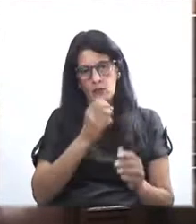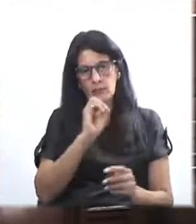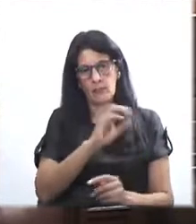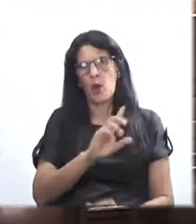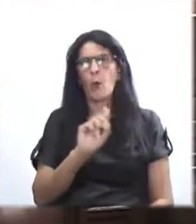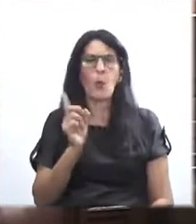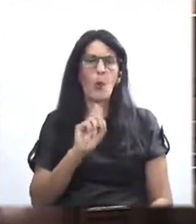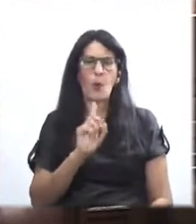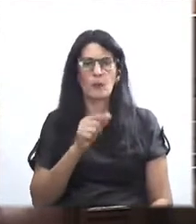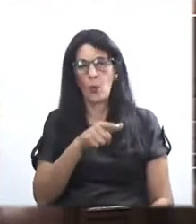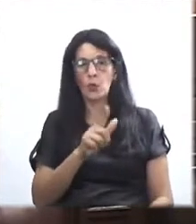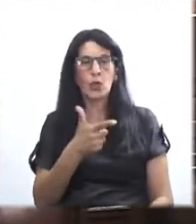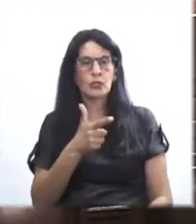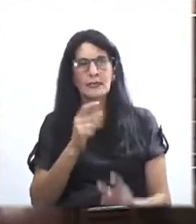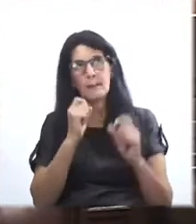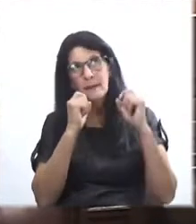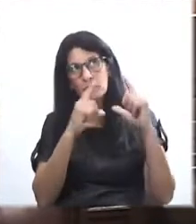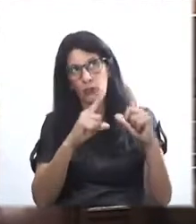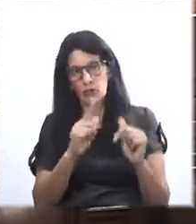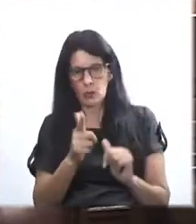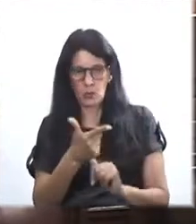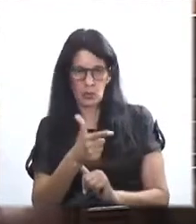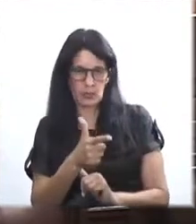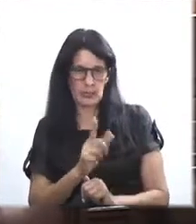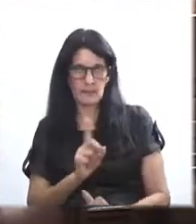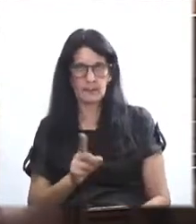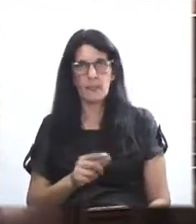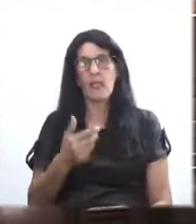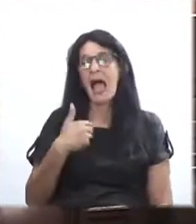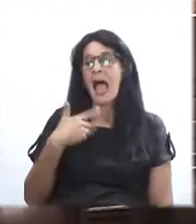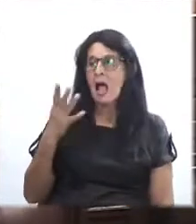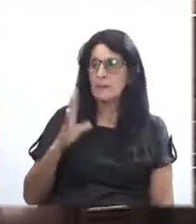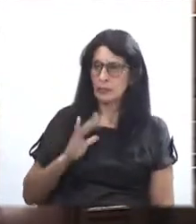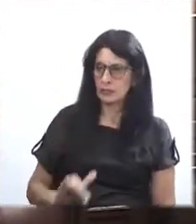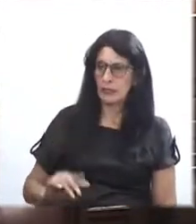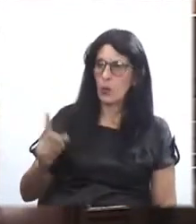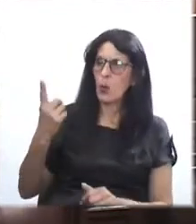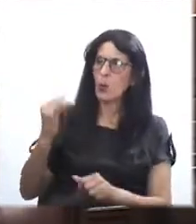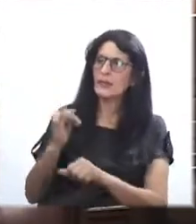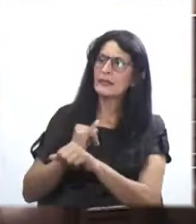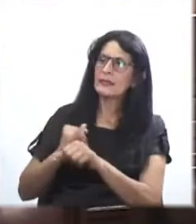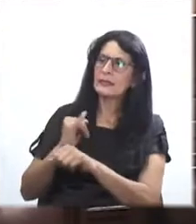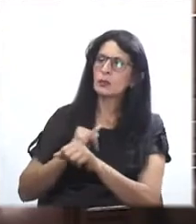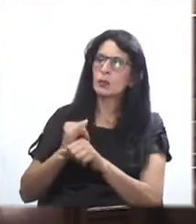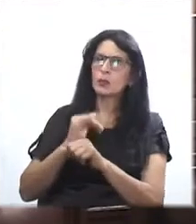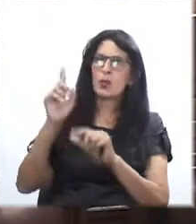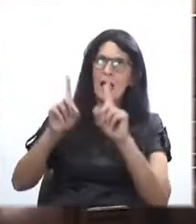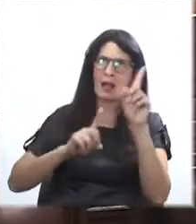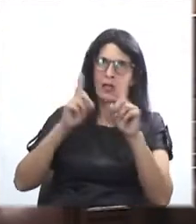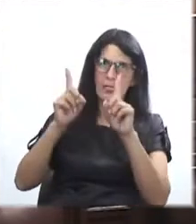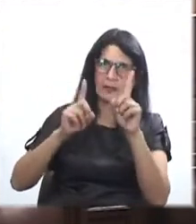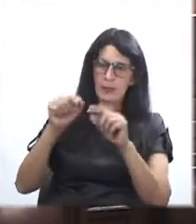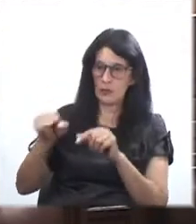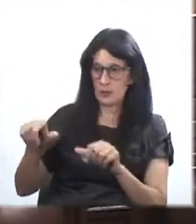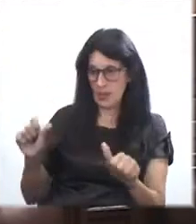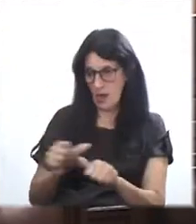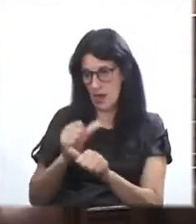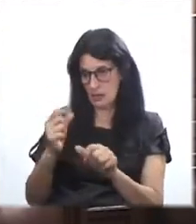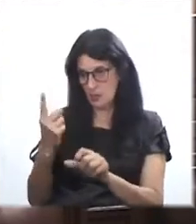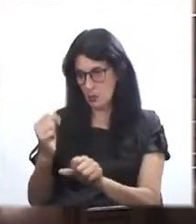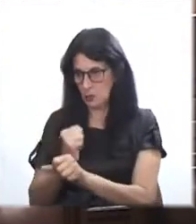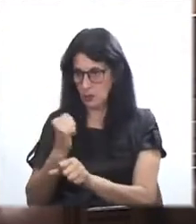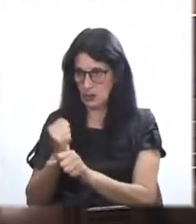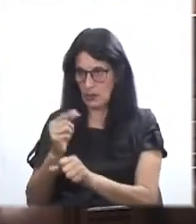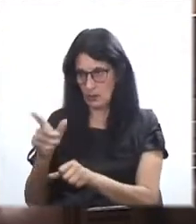usted no tiene personería jurídica. Ah, pero tengo un instituto académico que realiza una gran obra, también lo digo, en eso